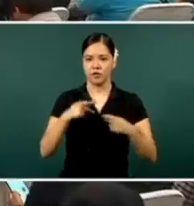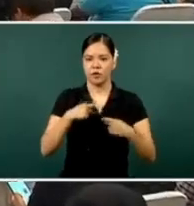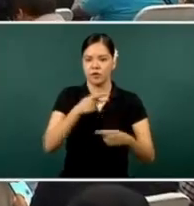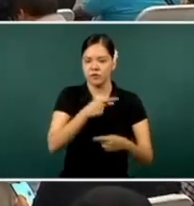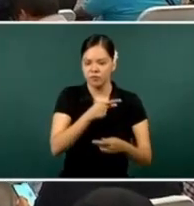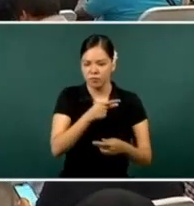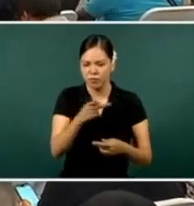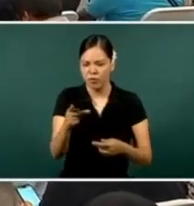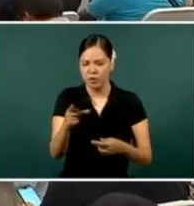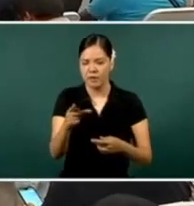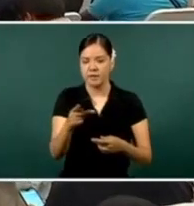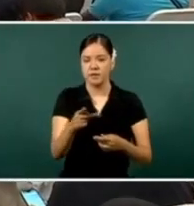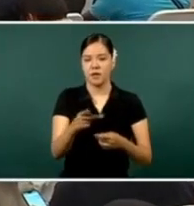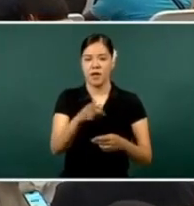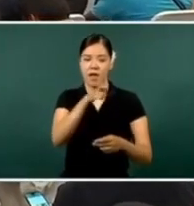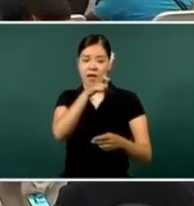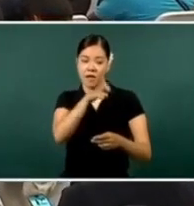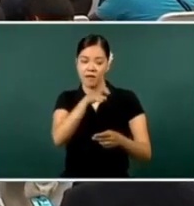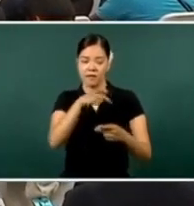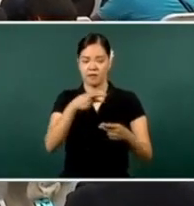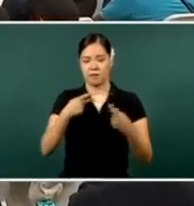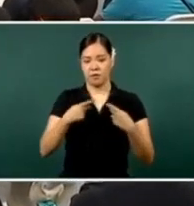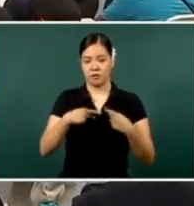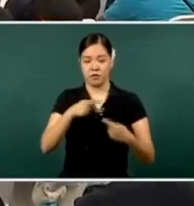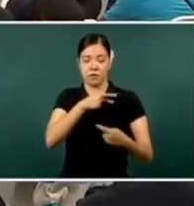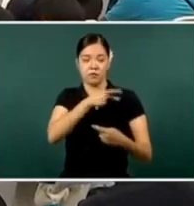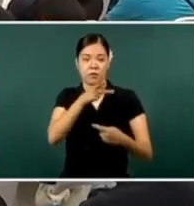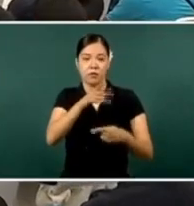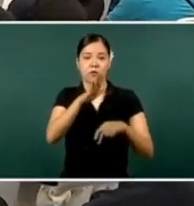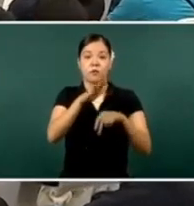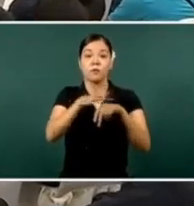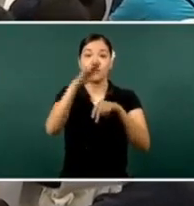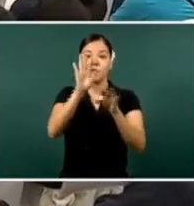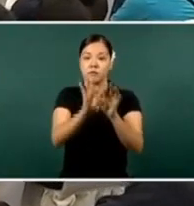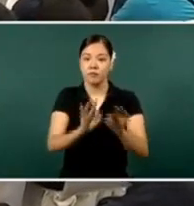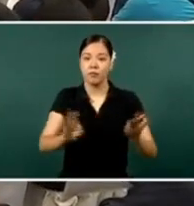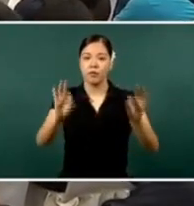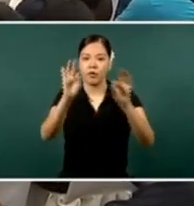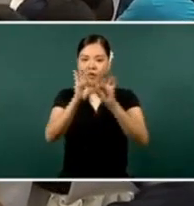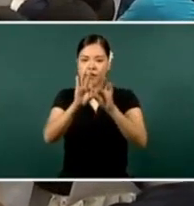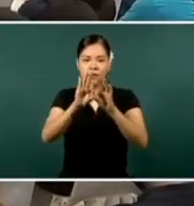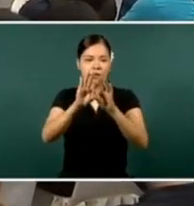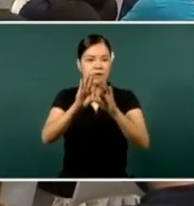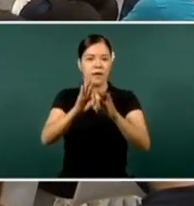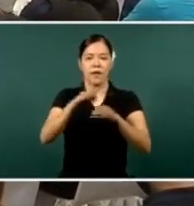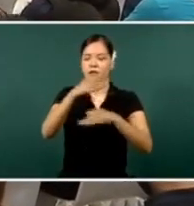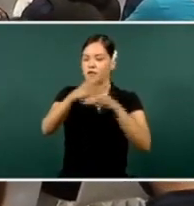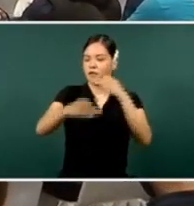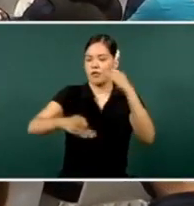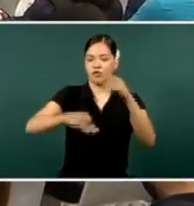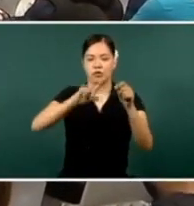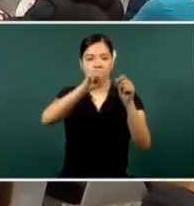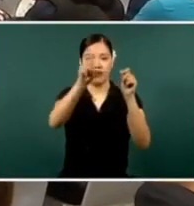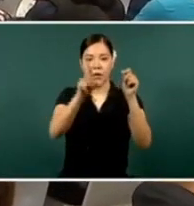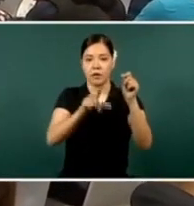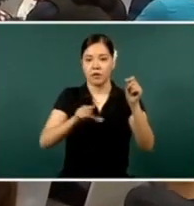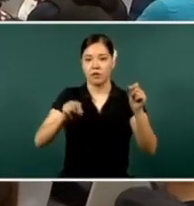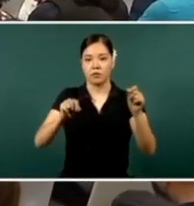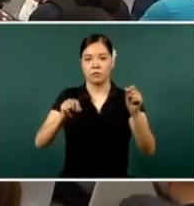darle preferencia a las comunidades indígenas de México. Y